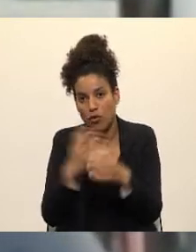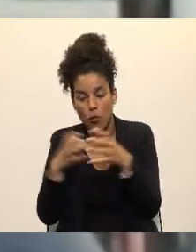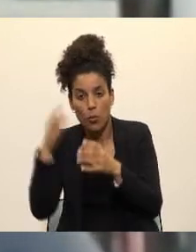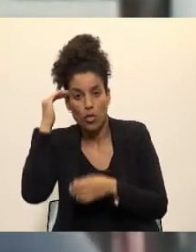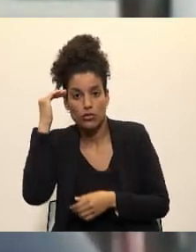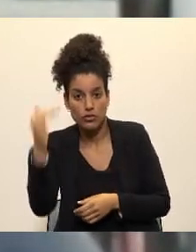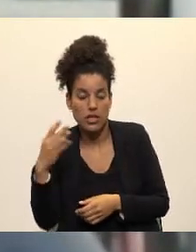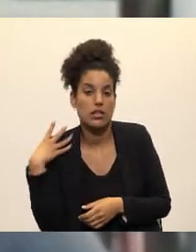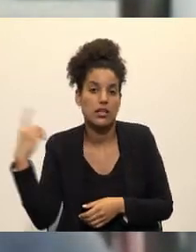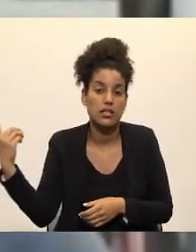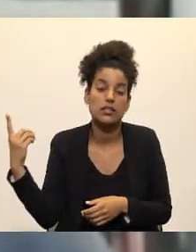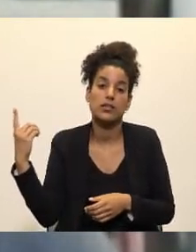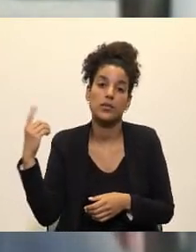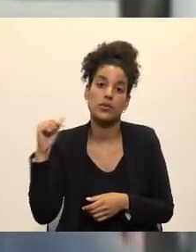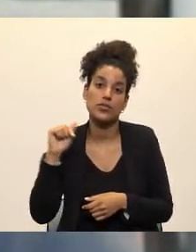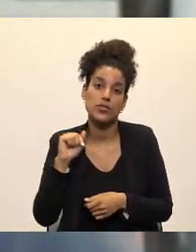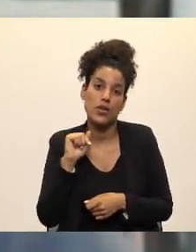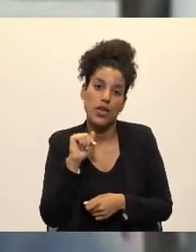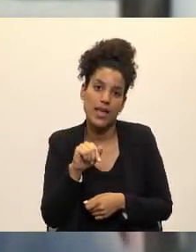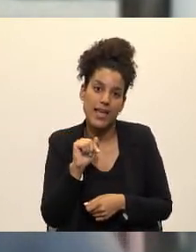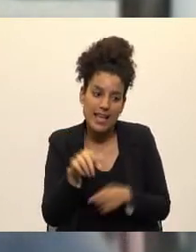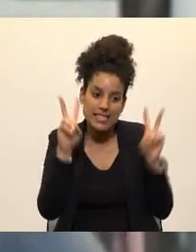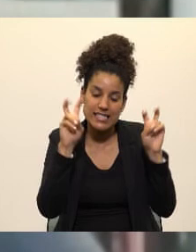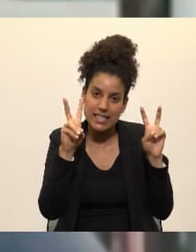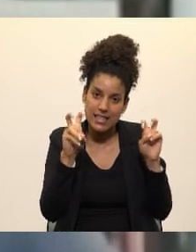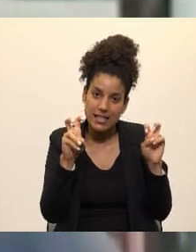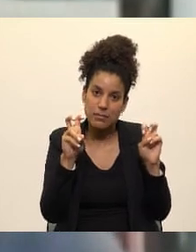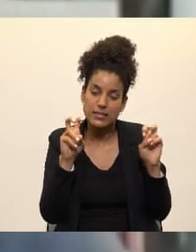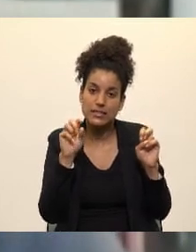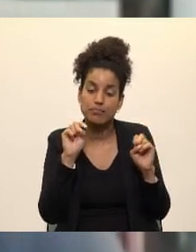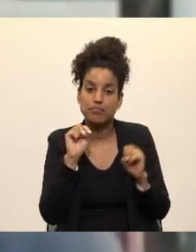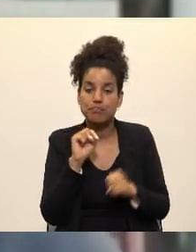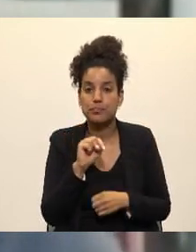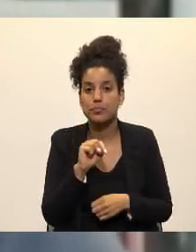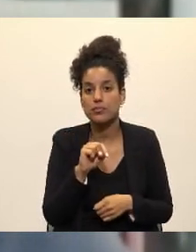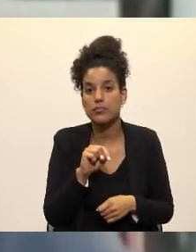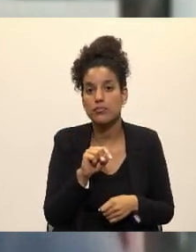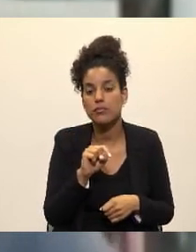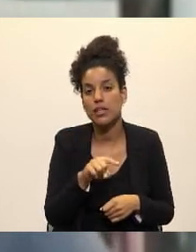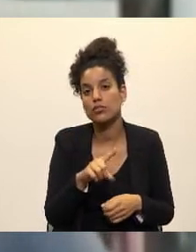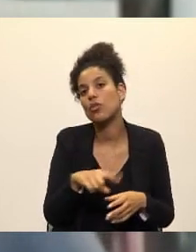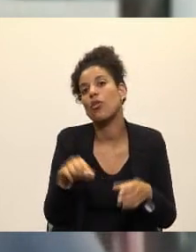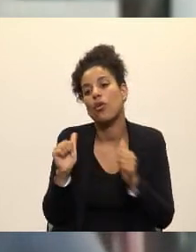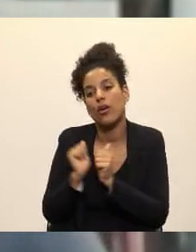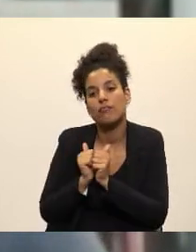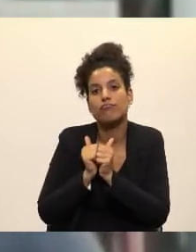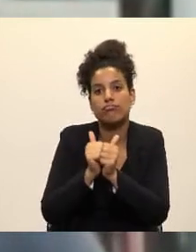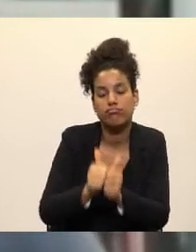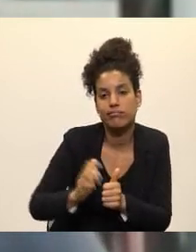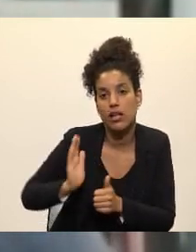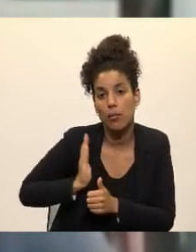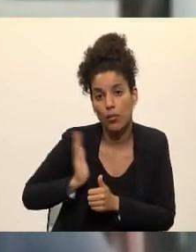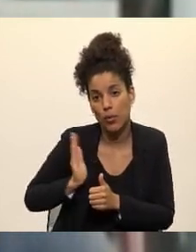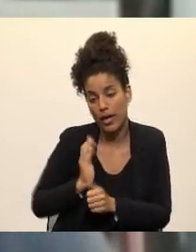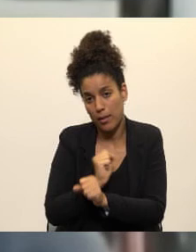docentes y directivos, las vocaciones TIC, todo lo que hace al acompañamiento de que las chicas